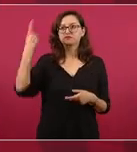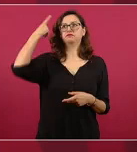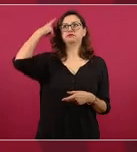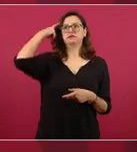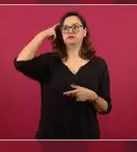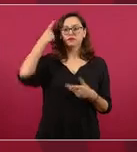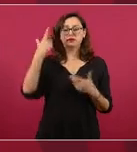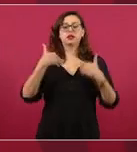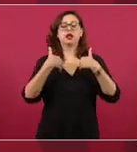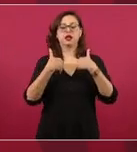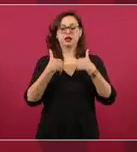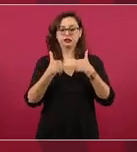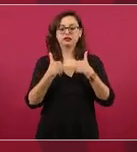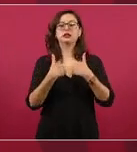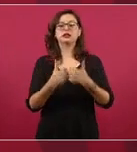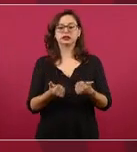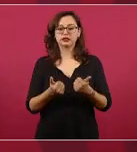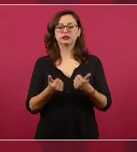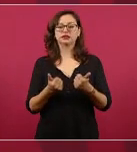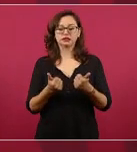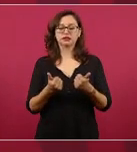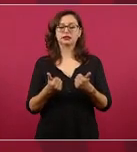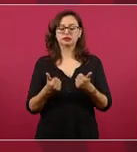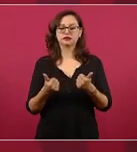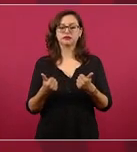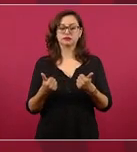consciente de lo que está